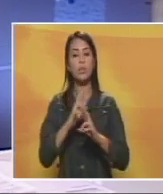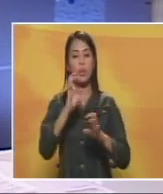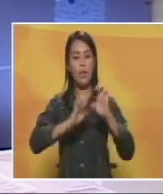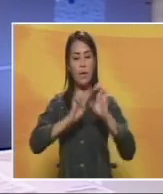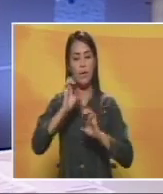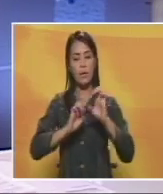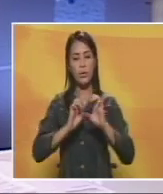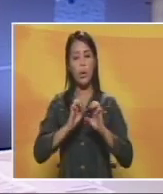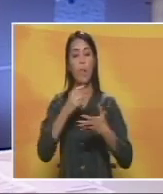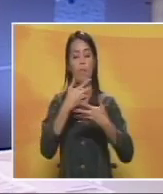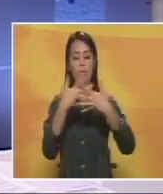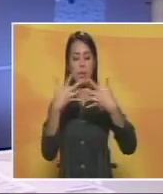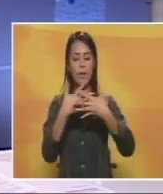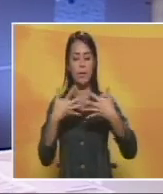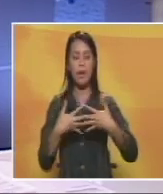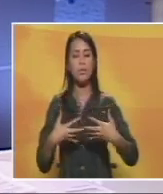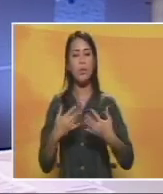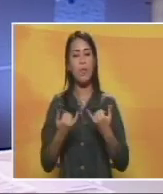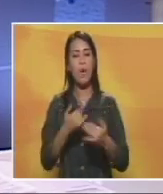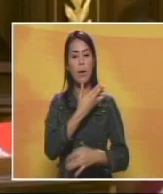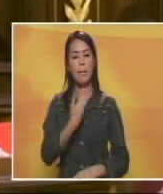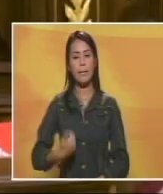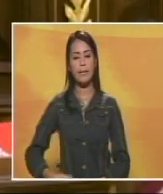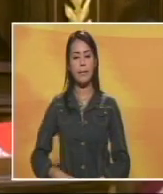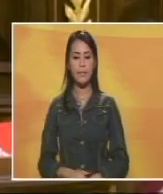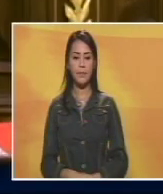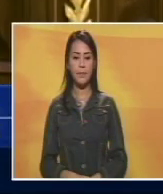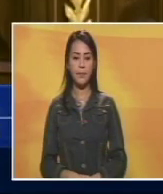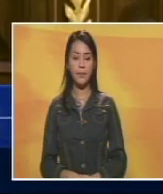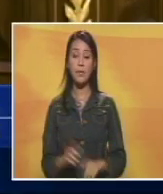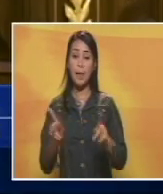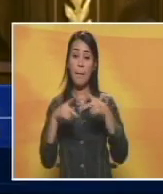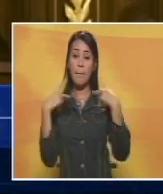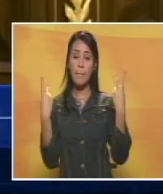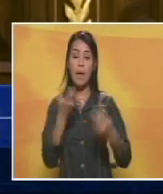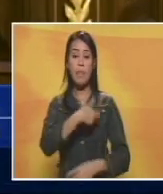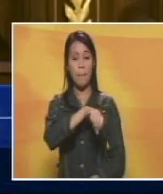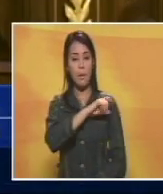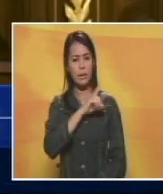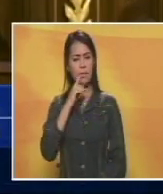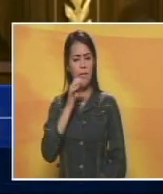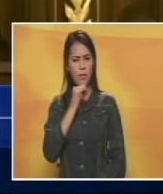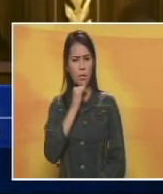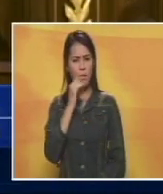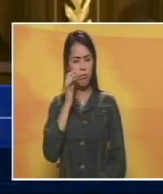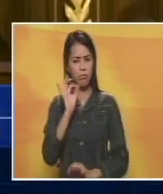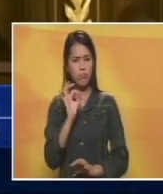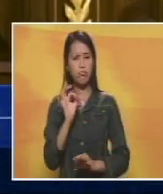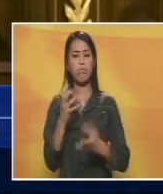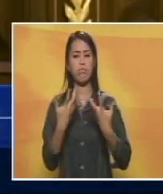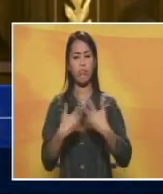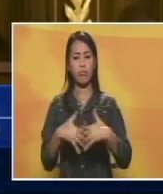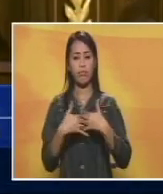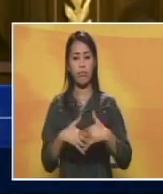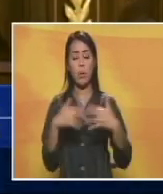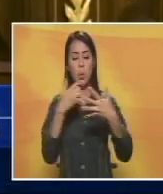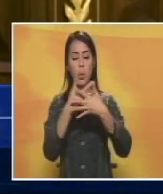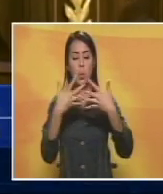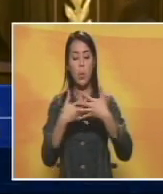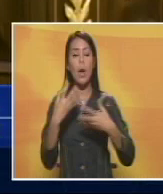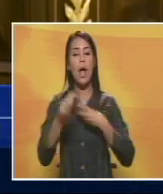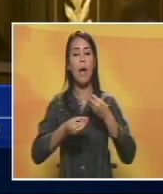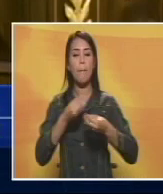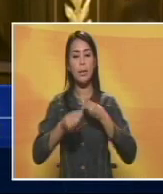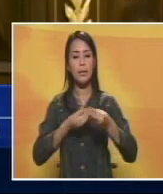el texto del actual mandatario. Según señaló el diario ABC de España, la compañía explicó que en un comunicado que tras realizar